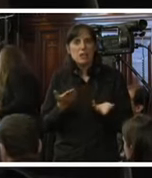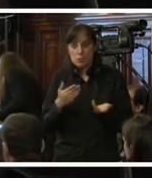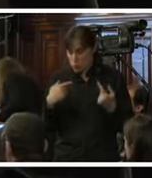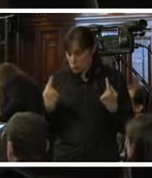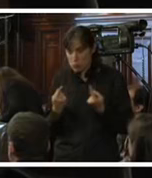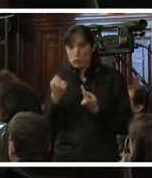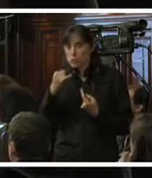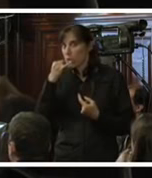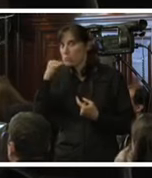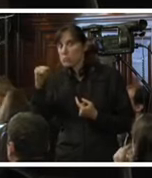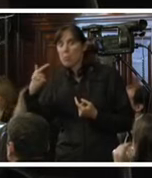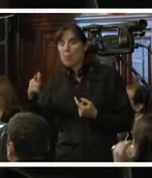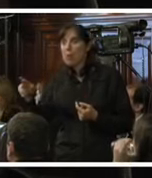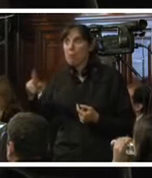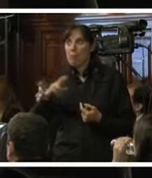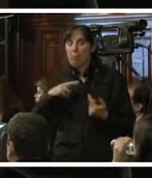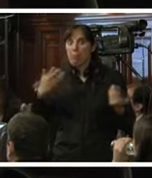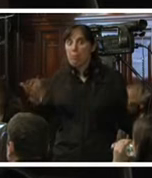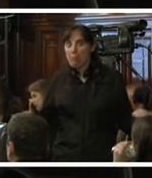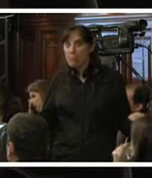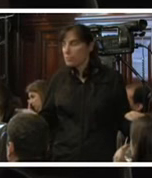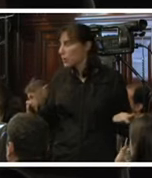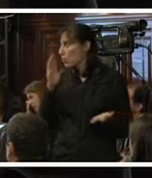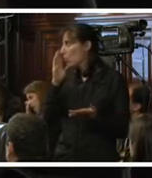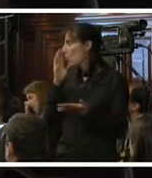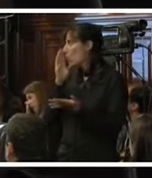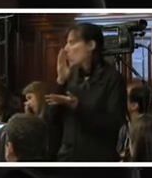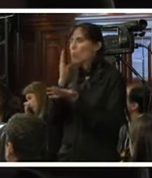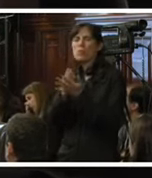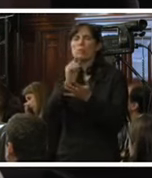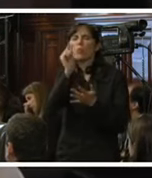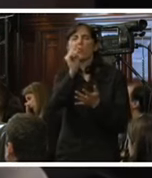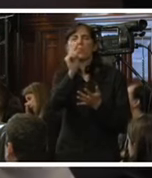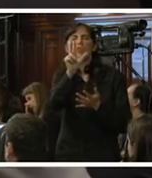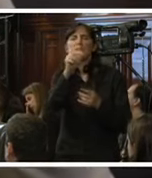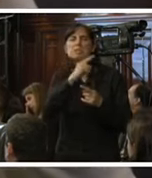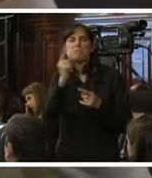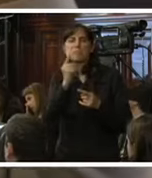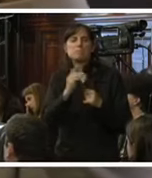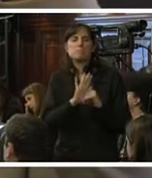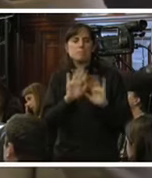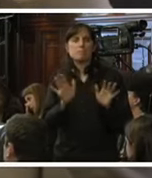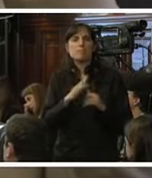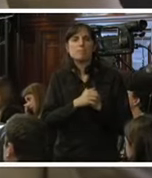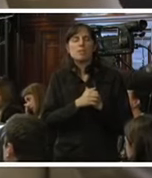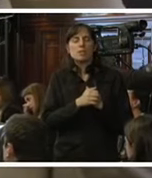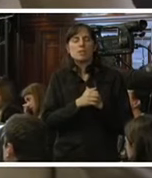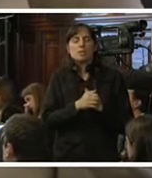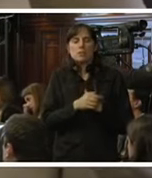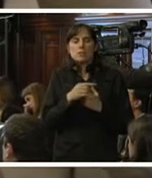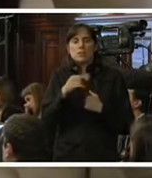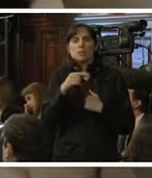esos hechos. Y tal vez por último, muy cortito, 30 segundos nada más. Un indicador, digamos,